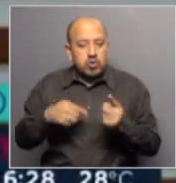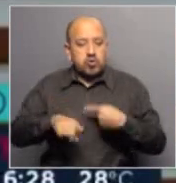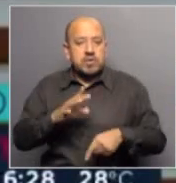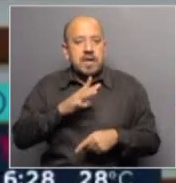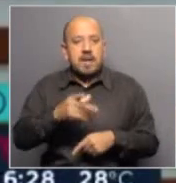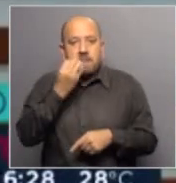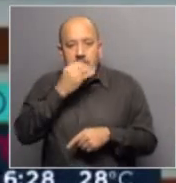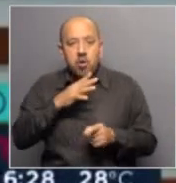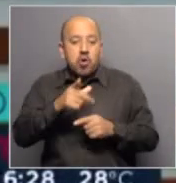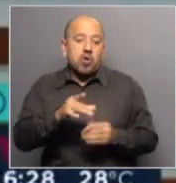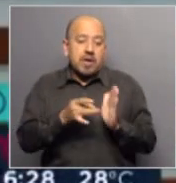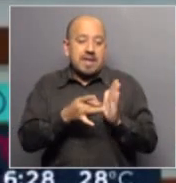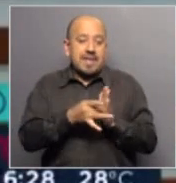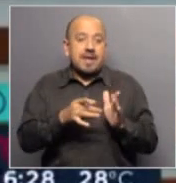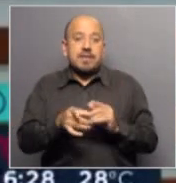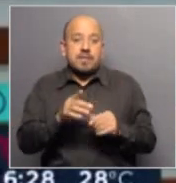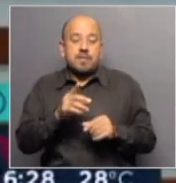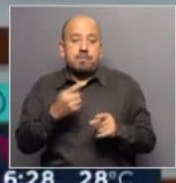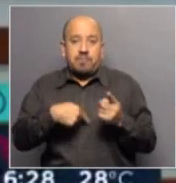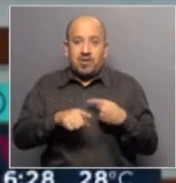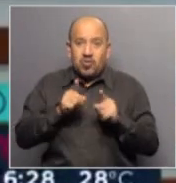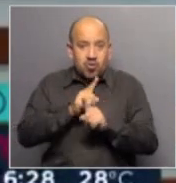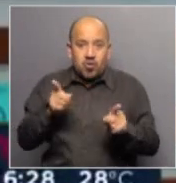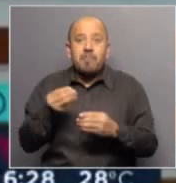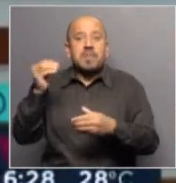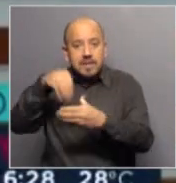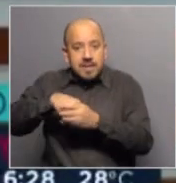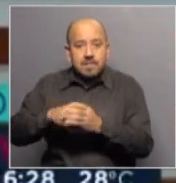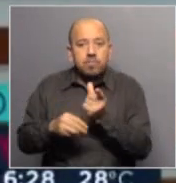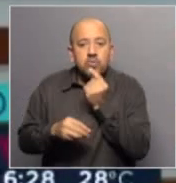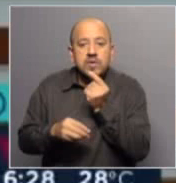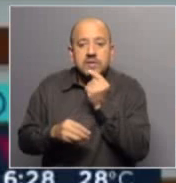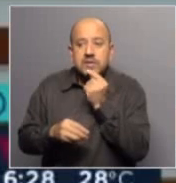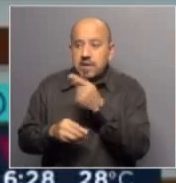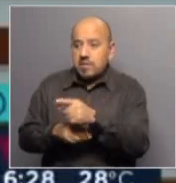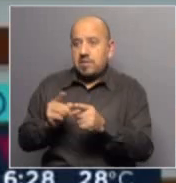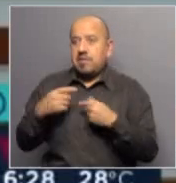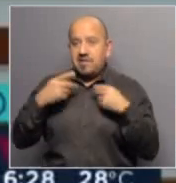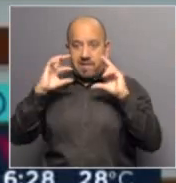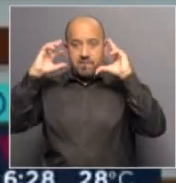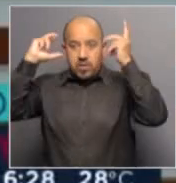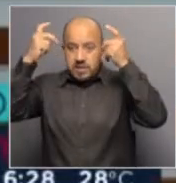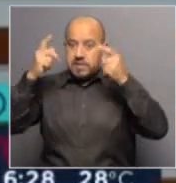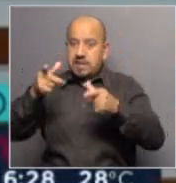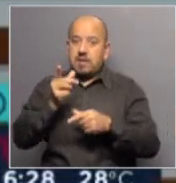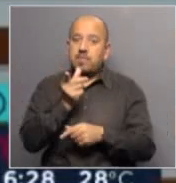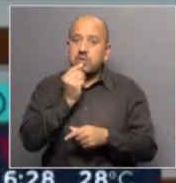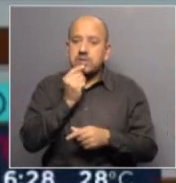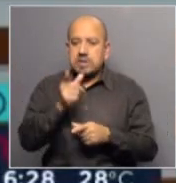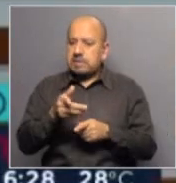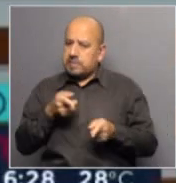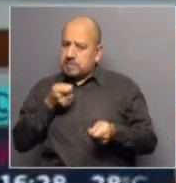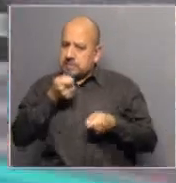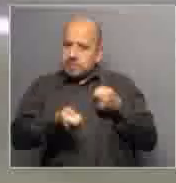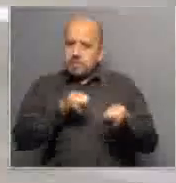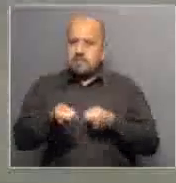y no meter a la policía, sobre todo además con la violencia con la que actúa la policía y la intimidación que genera